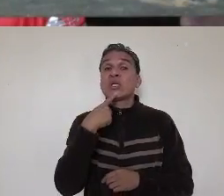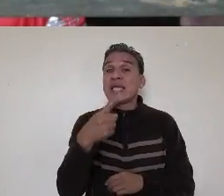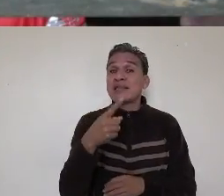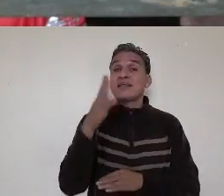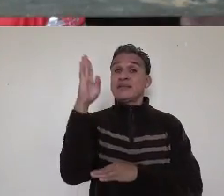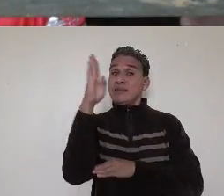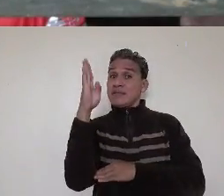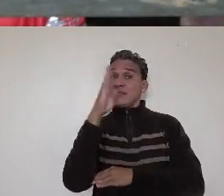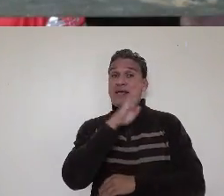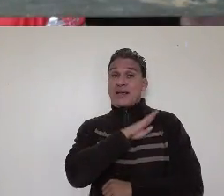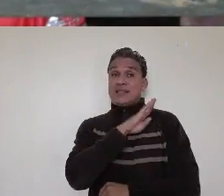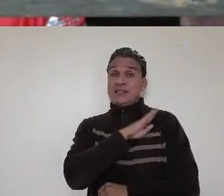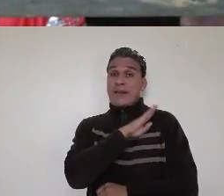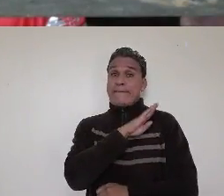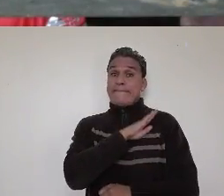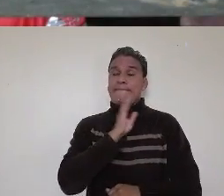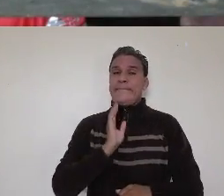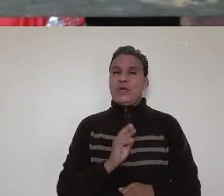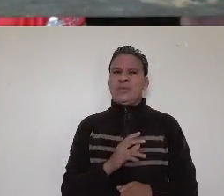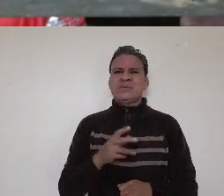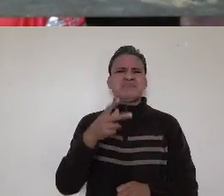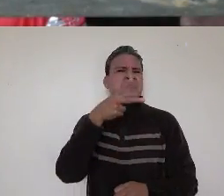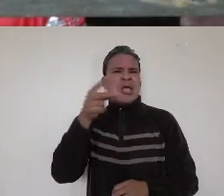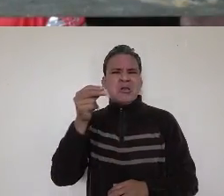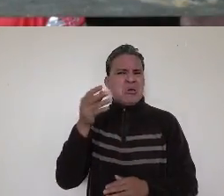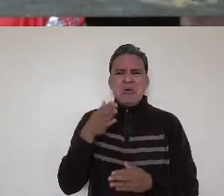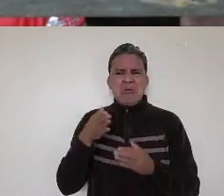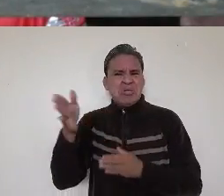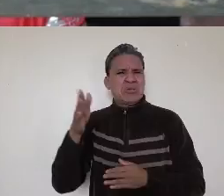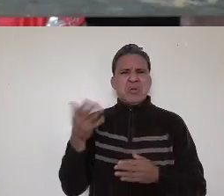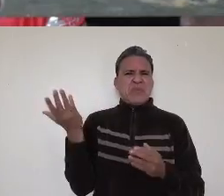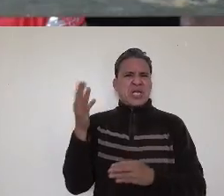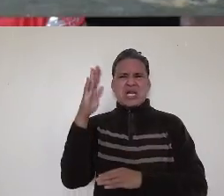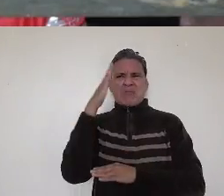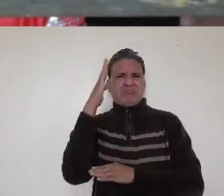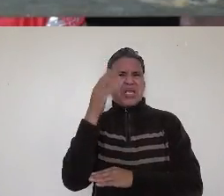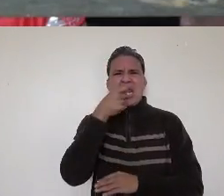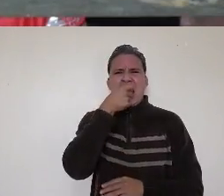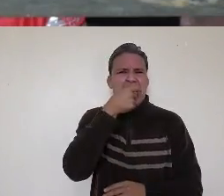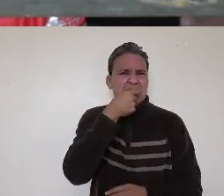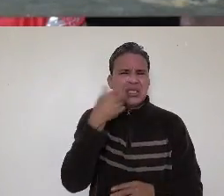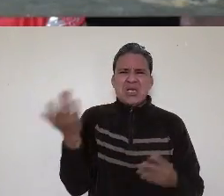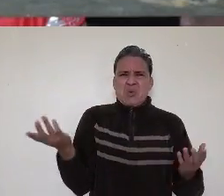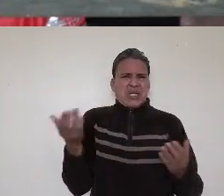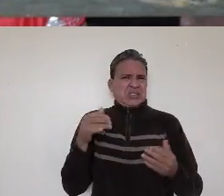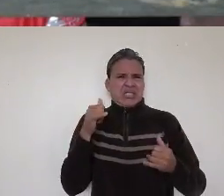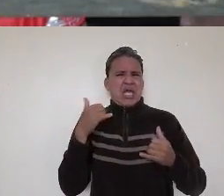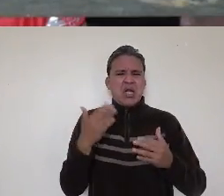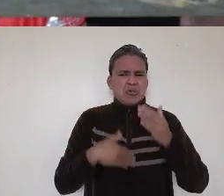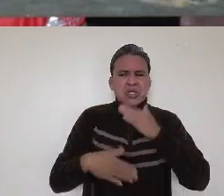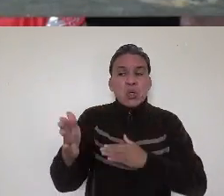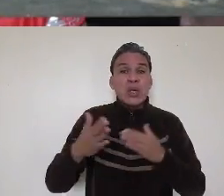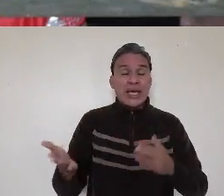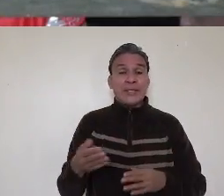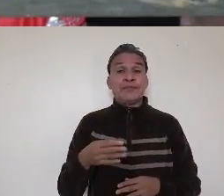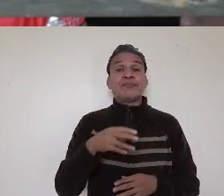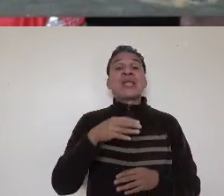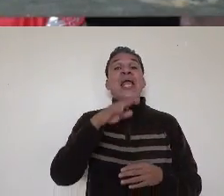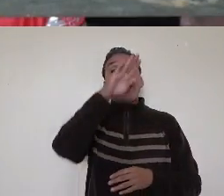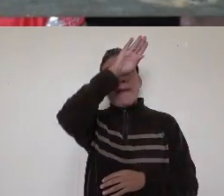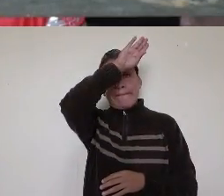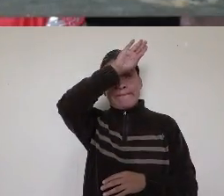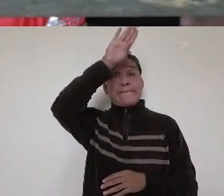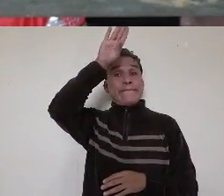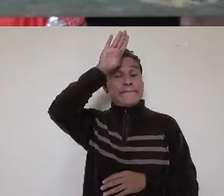gente de iglesia, que no, yo no tengo por qué estar yendo a misa, yo no tengo por qué estar celebrando. El Papa Francisco